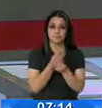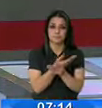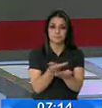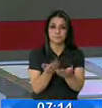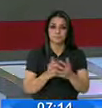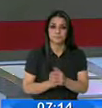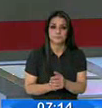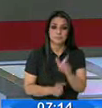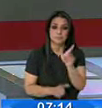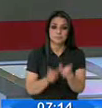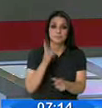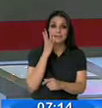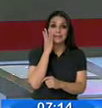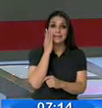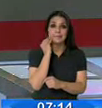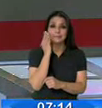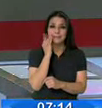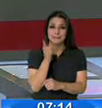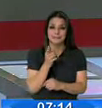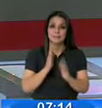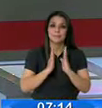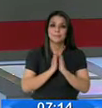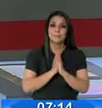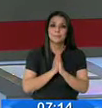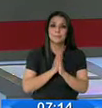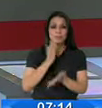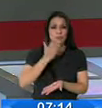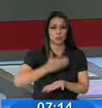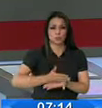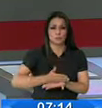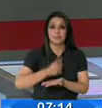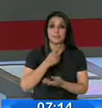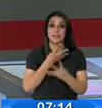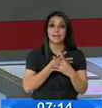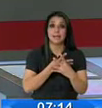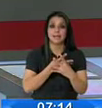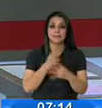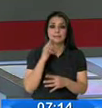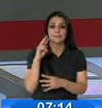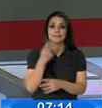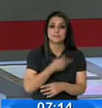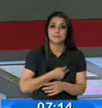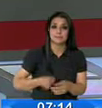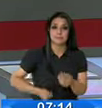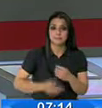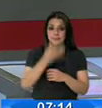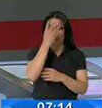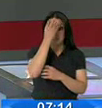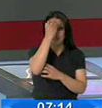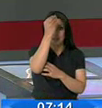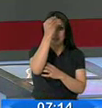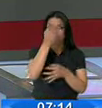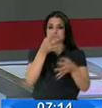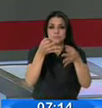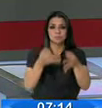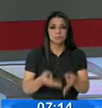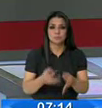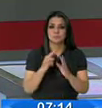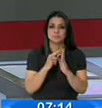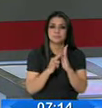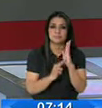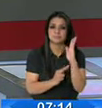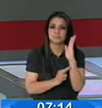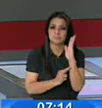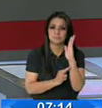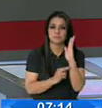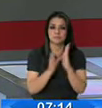según expertos, el pedido de suspensión condicional de la pena para el vicepresidente sin funciones, Jorge Glass, no cumpliría los requisitos para que